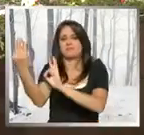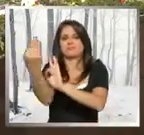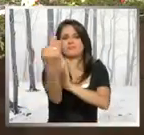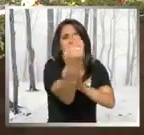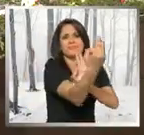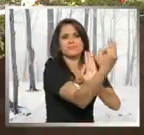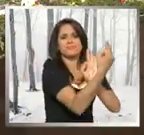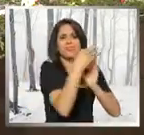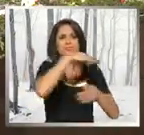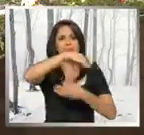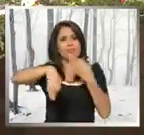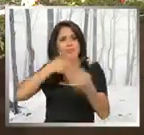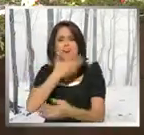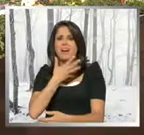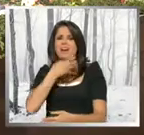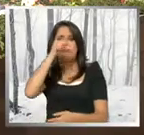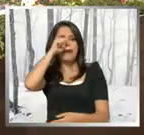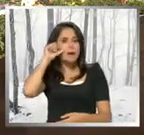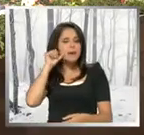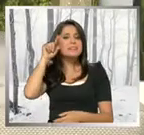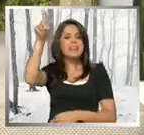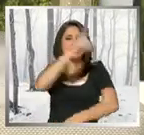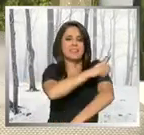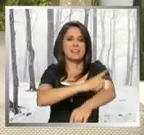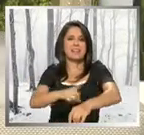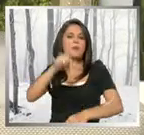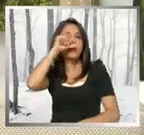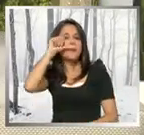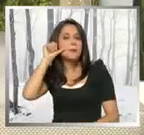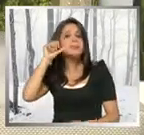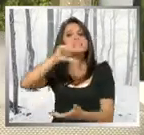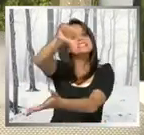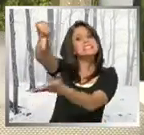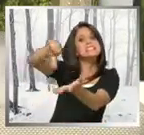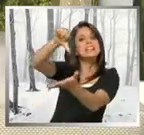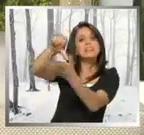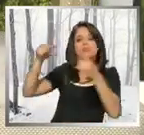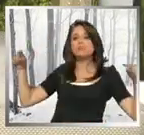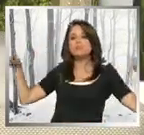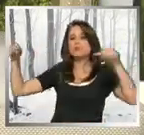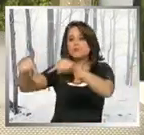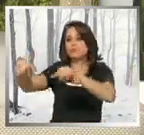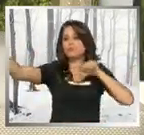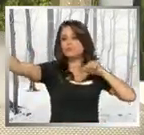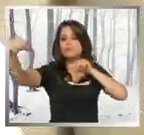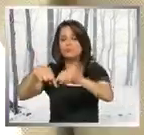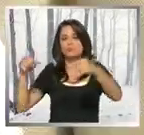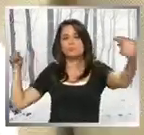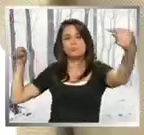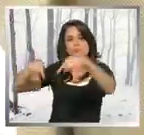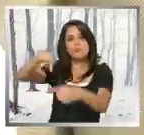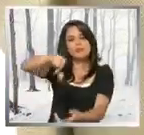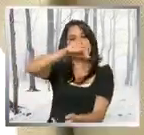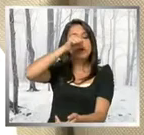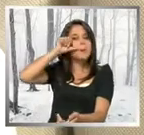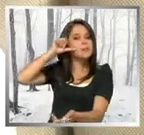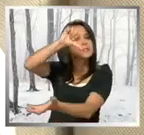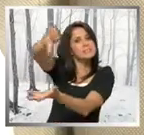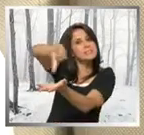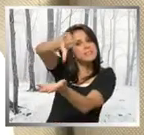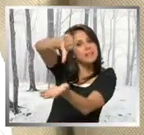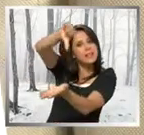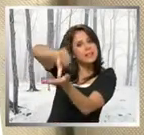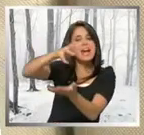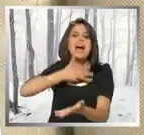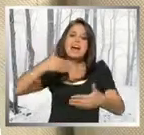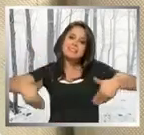Benito Juárez? Yo creo que hay todo, aparte de ser una de las delegaciones más céntricas. En efecto, ¿no? Está en el centro geográfico de la ciudad y tiene cines, tiene